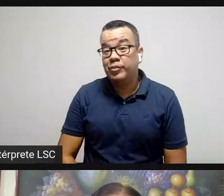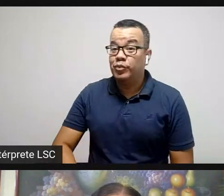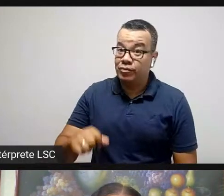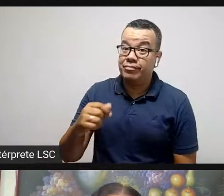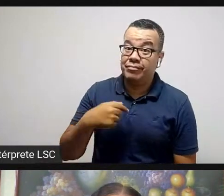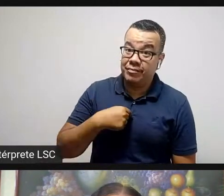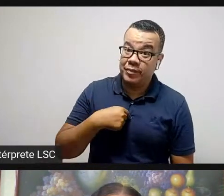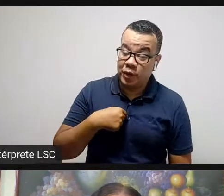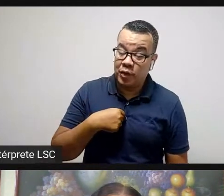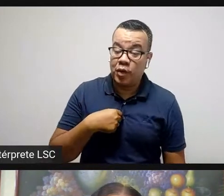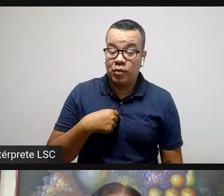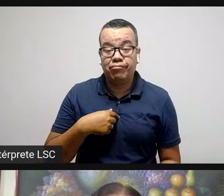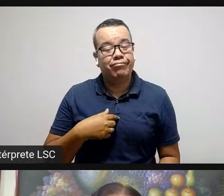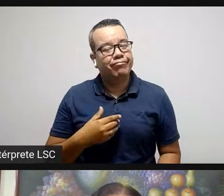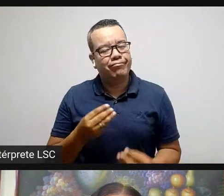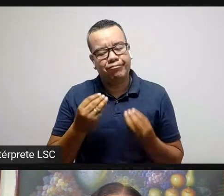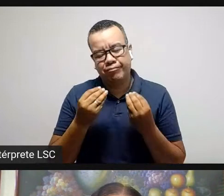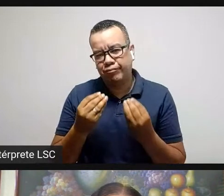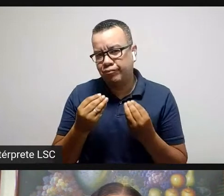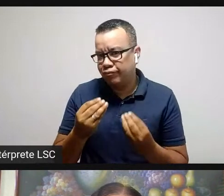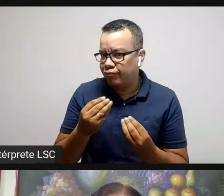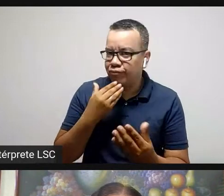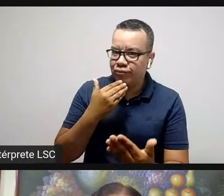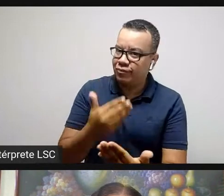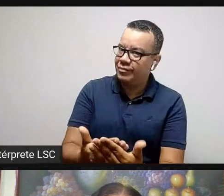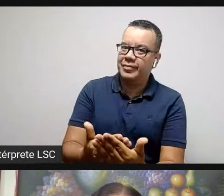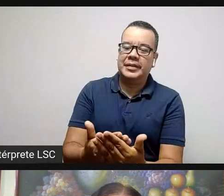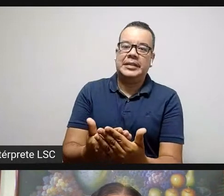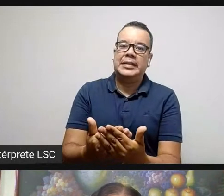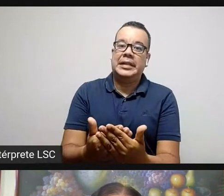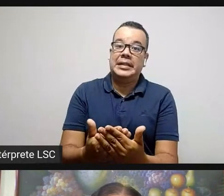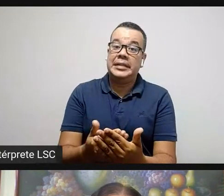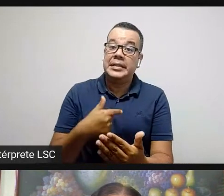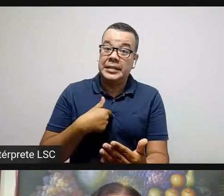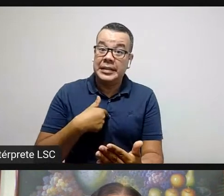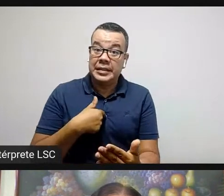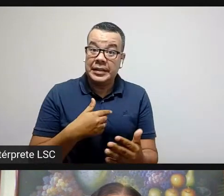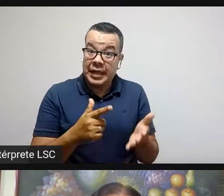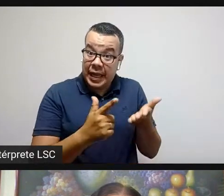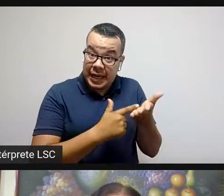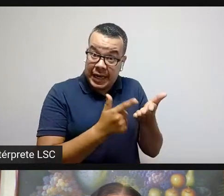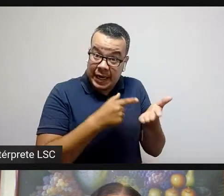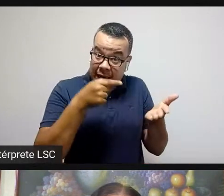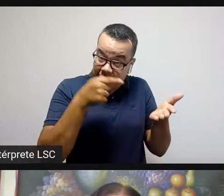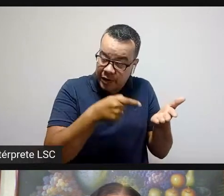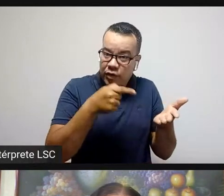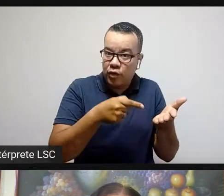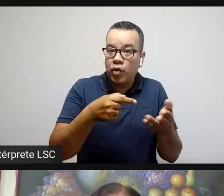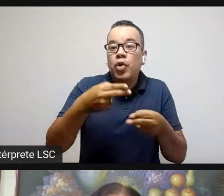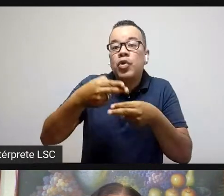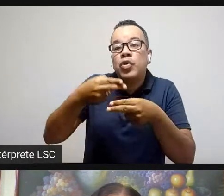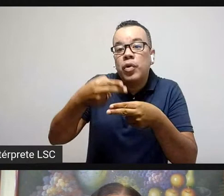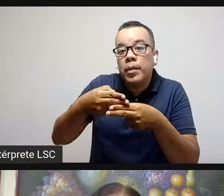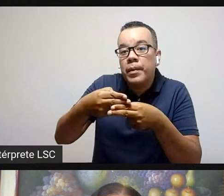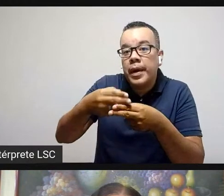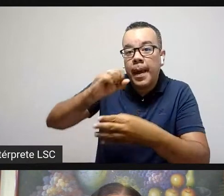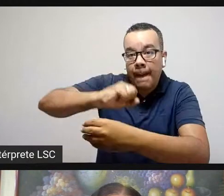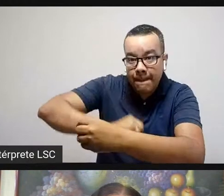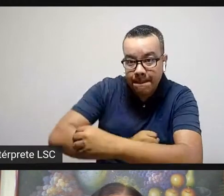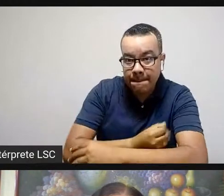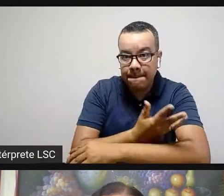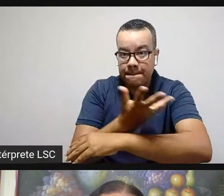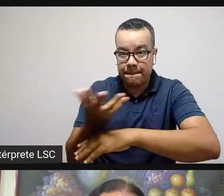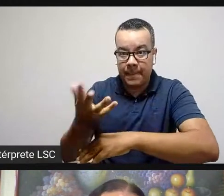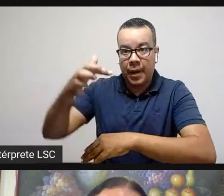presentar Poesía Vida Mía, que es un trabajo editado en colectivo. Pues yo soy una persona que amante